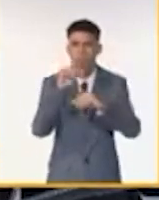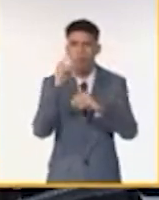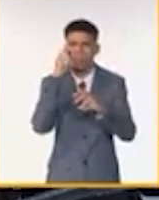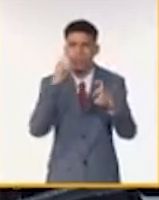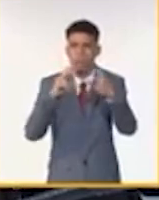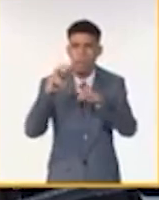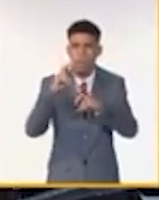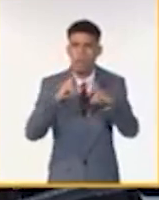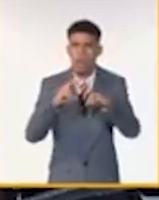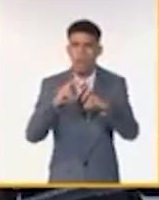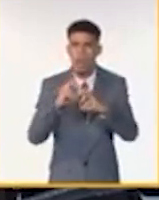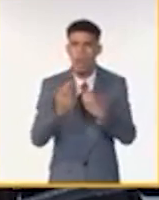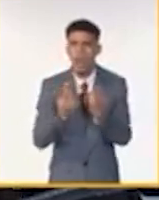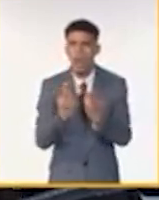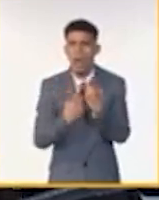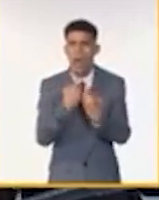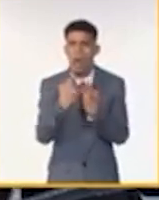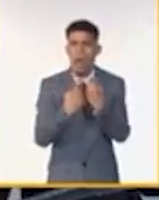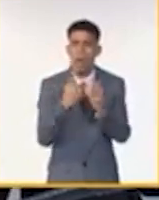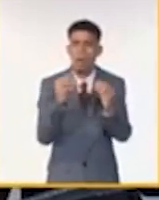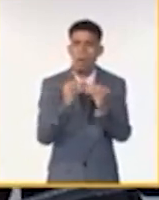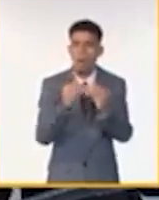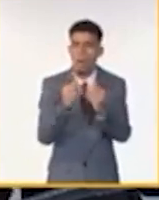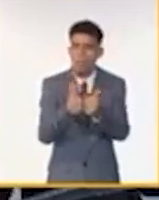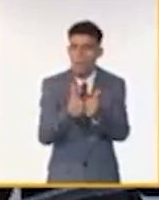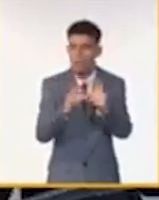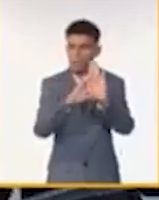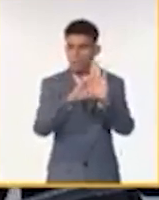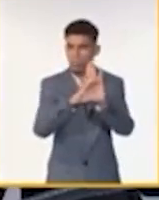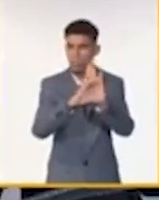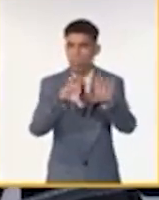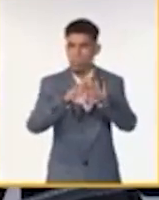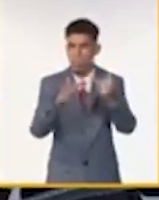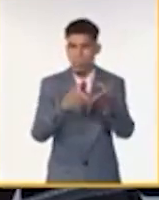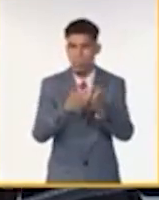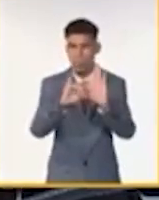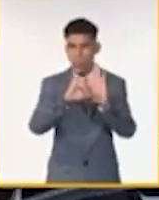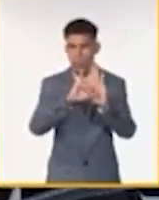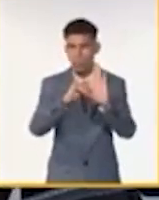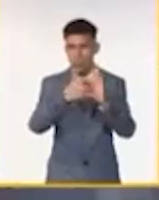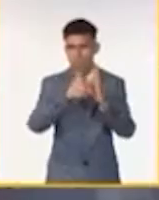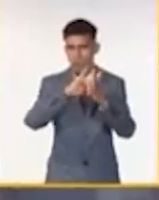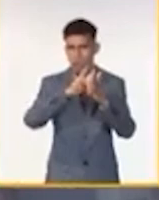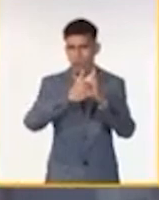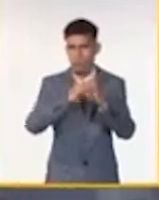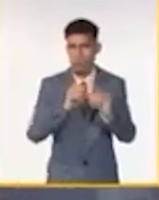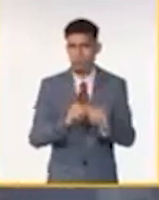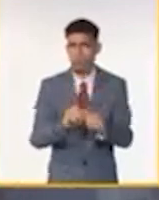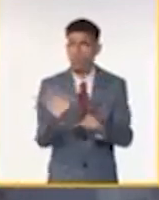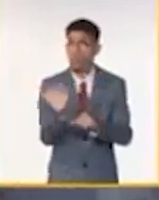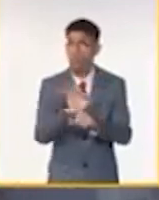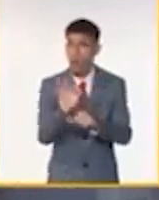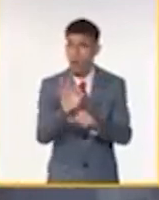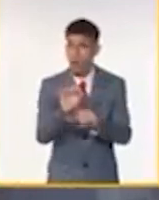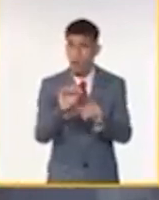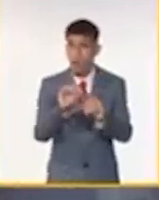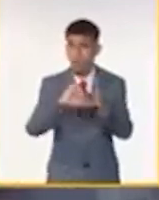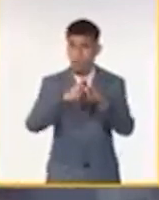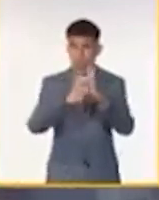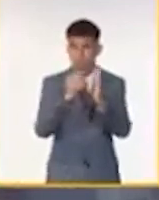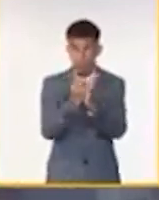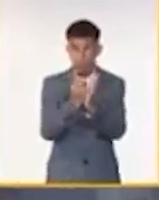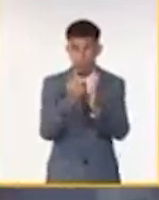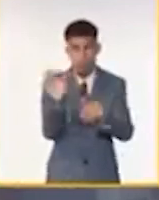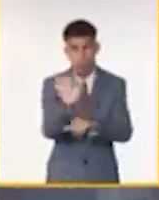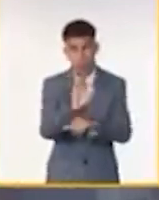pronunciarnos sobre la constitucionalidad de esos proyectos y se también en ese momento todavía son anteproyecto todavía están en esa